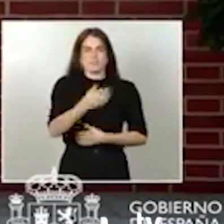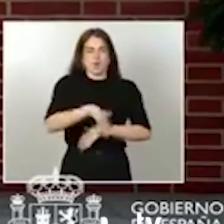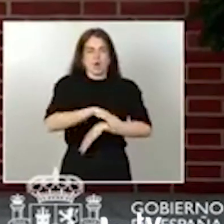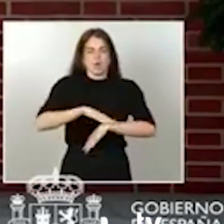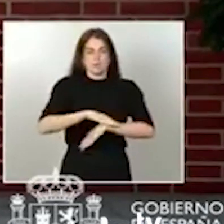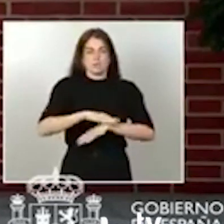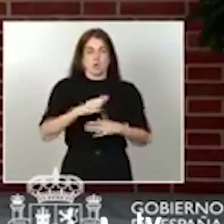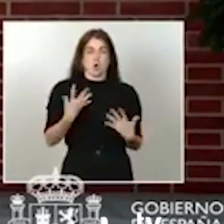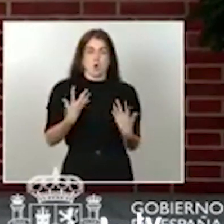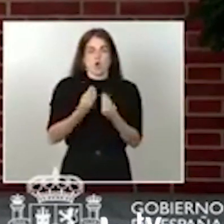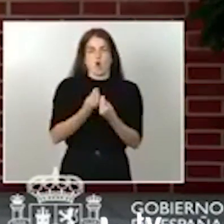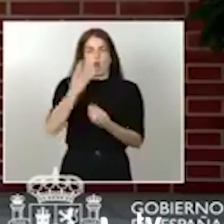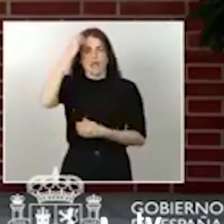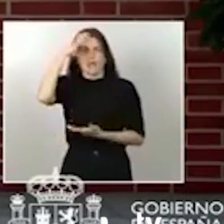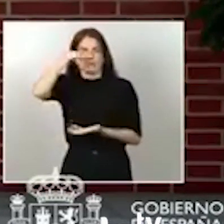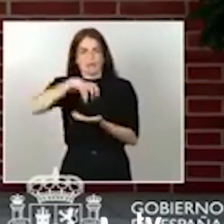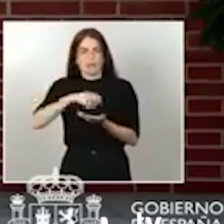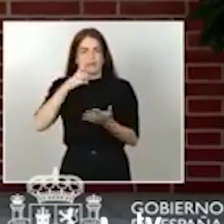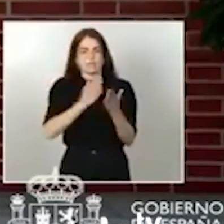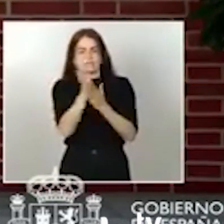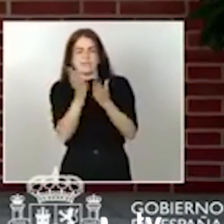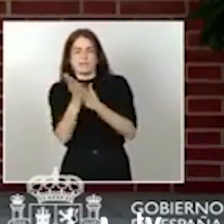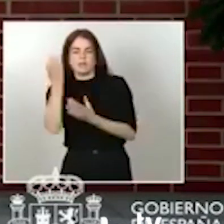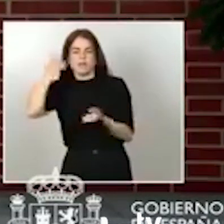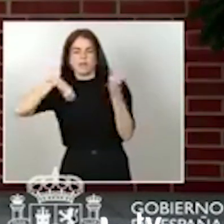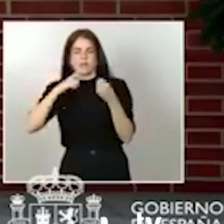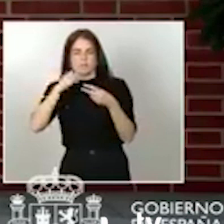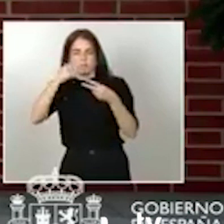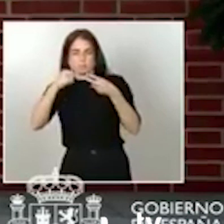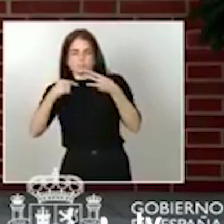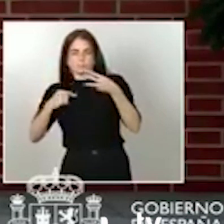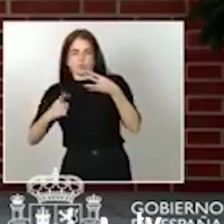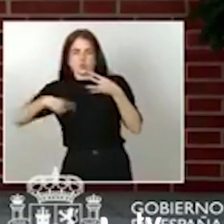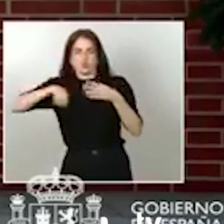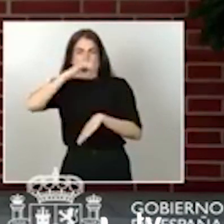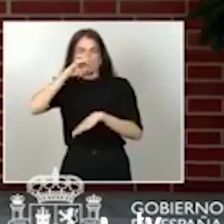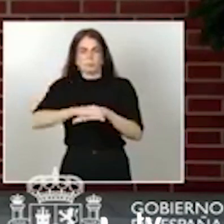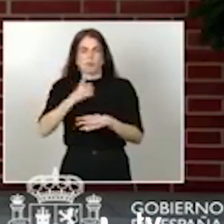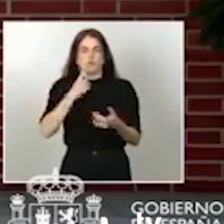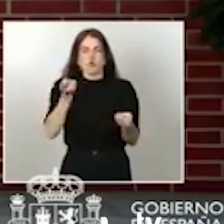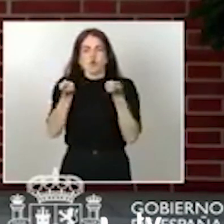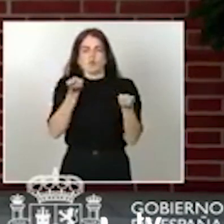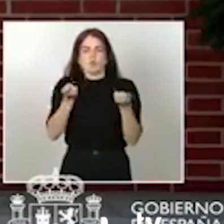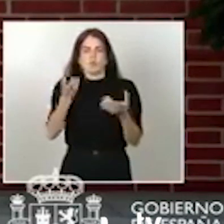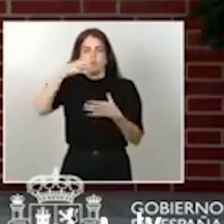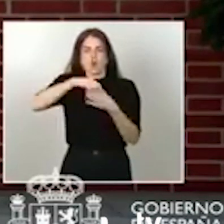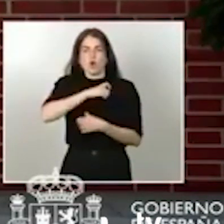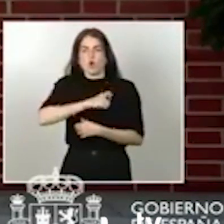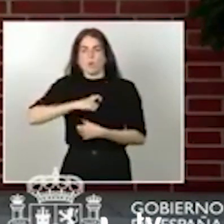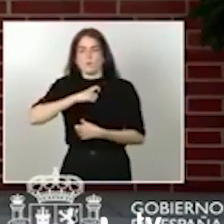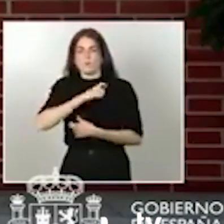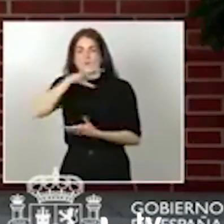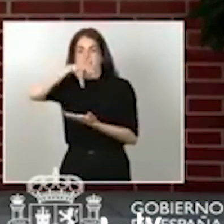he analizado las líneas de acción que va a seguir el gobierno de españa' que serán coordinadas desde un comité de situación que acabamos de aprobar